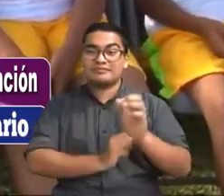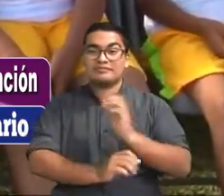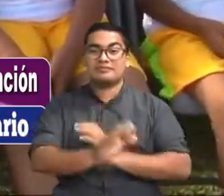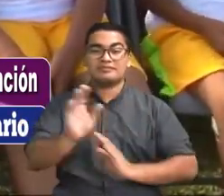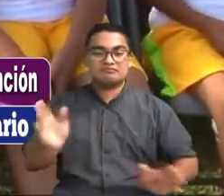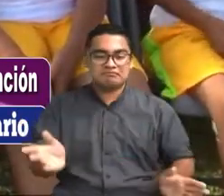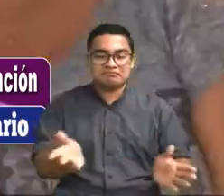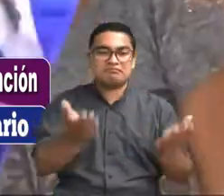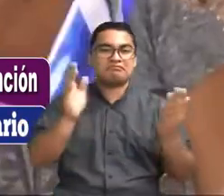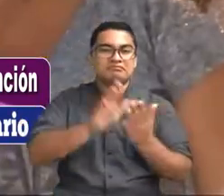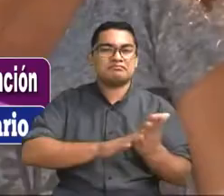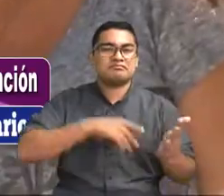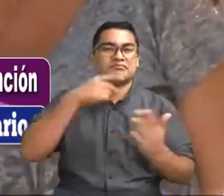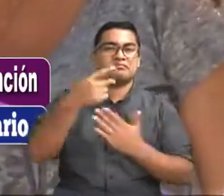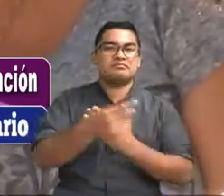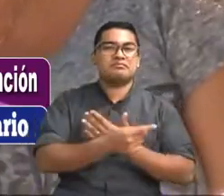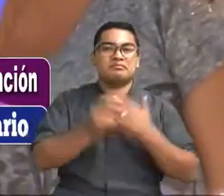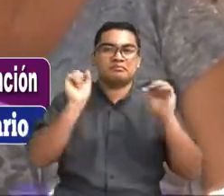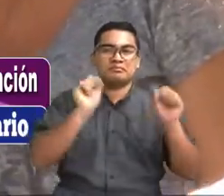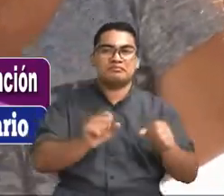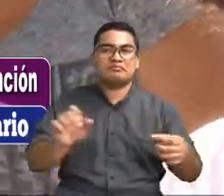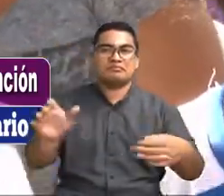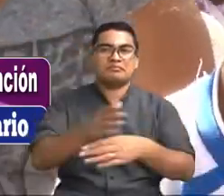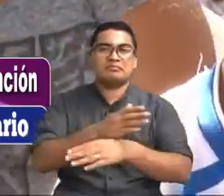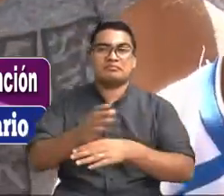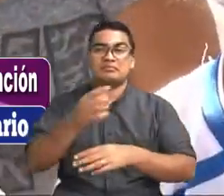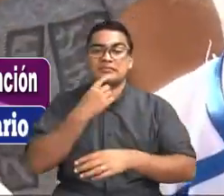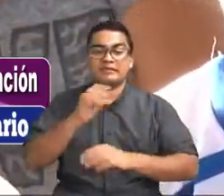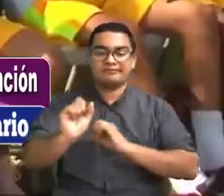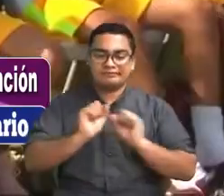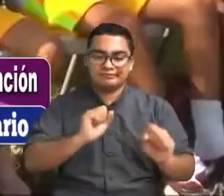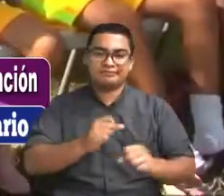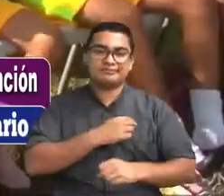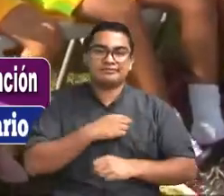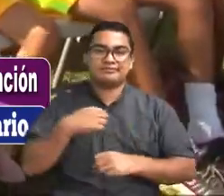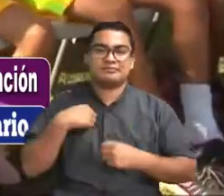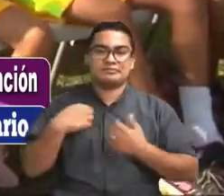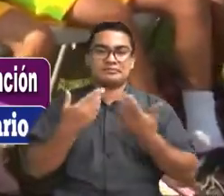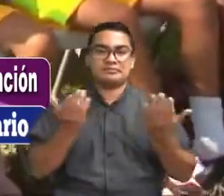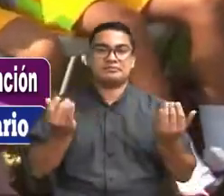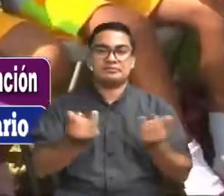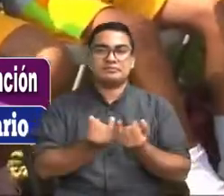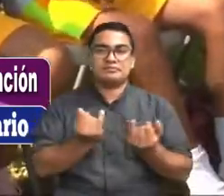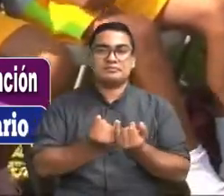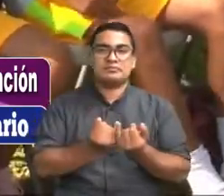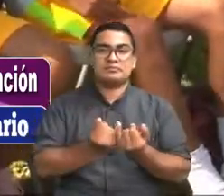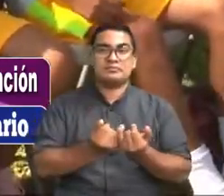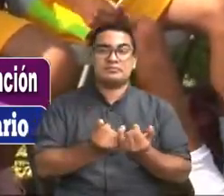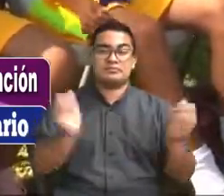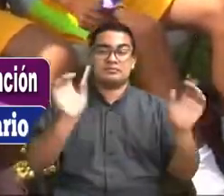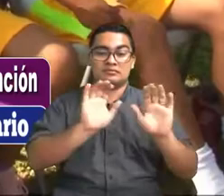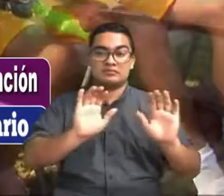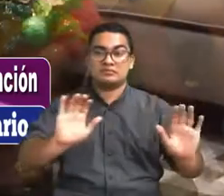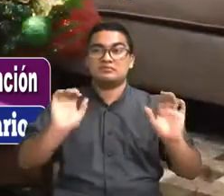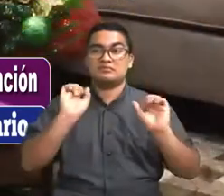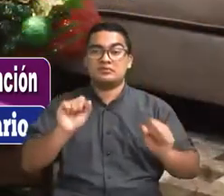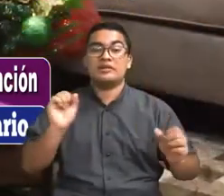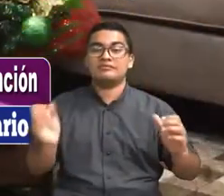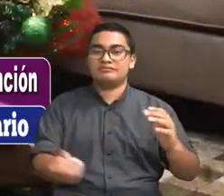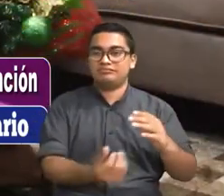para desarrollar también todas esas potencialidades, todas esas capacidades y que el niño se sienta incorporado en la